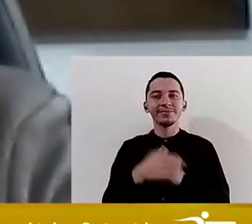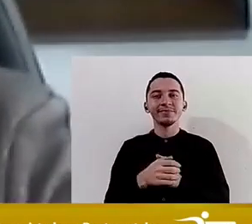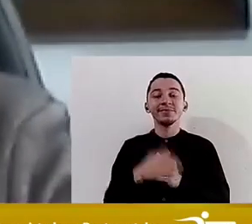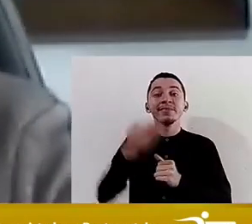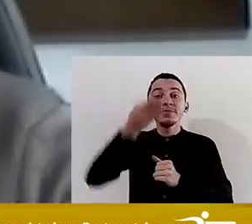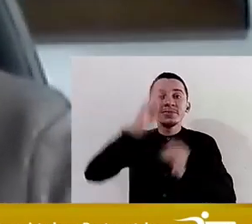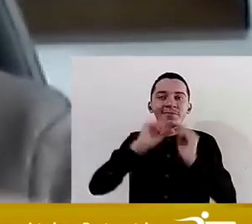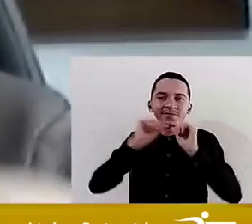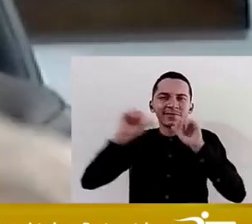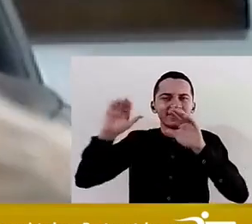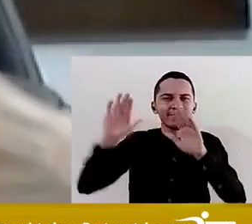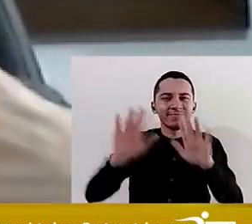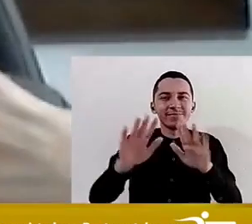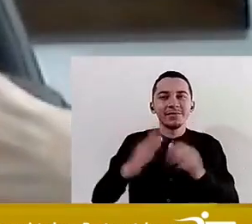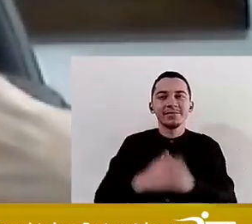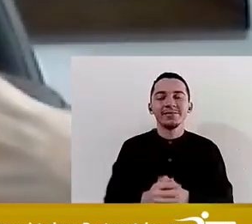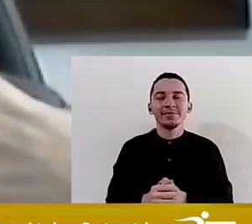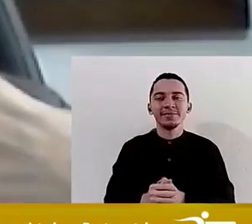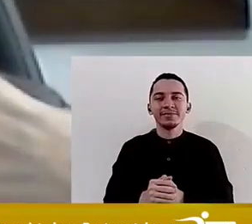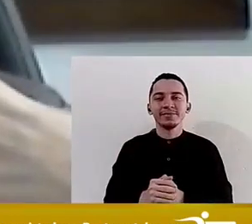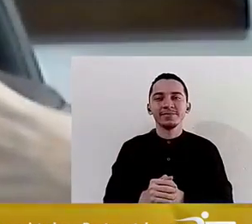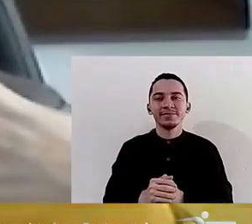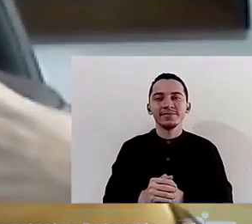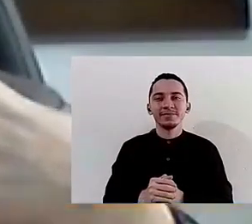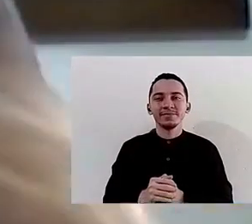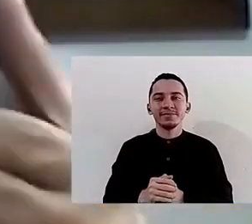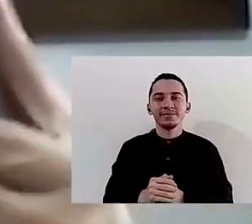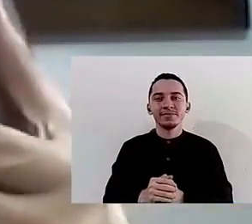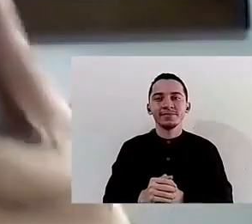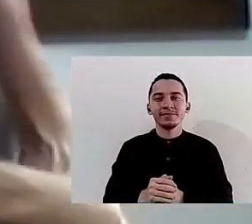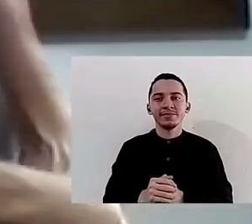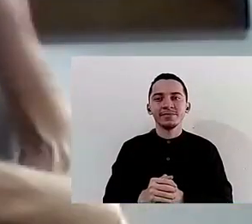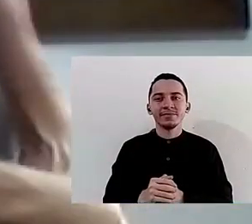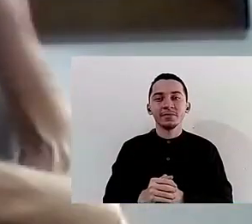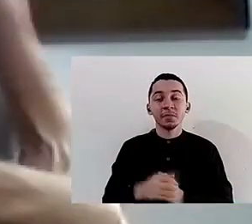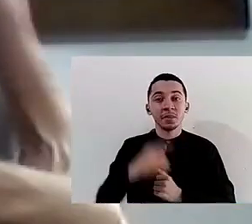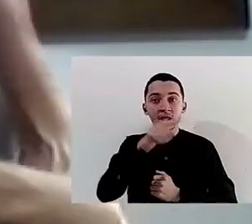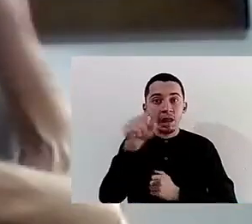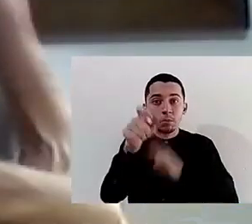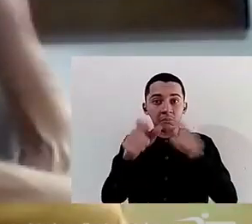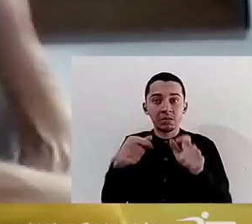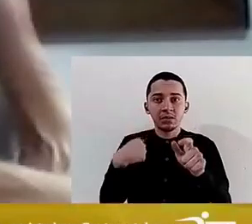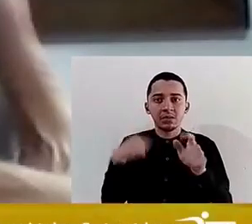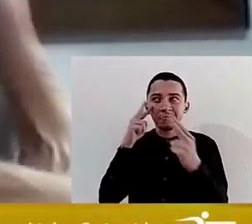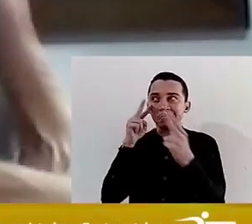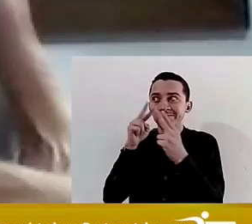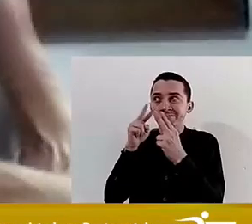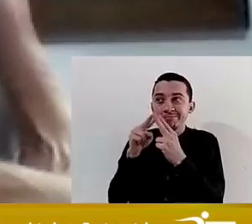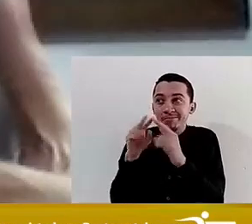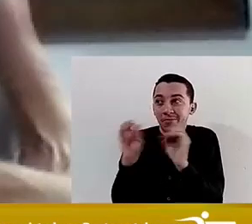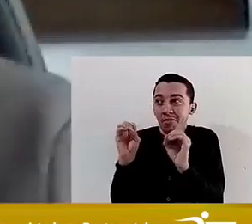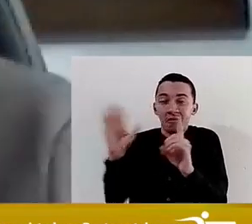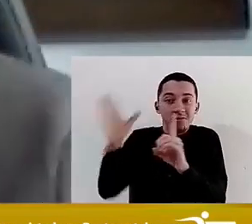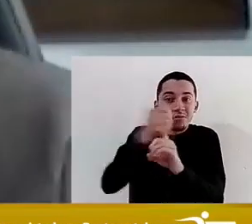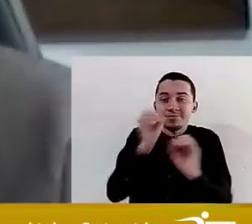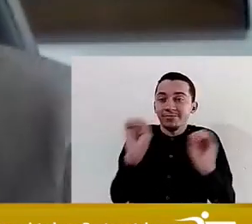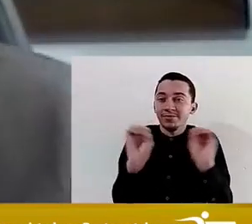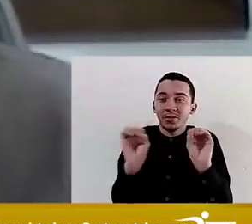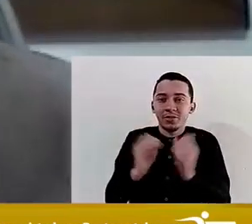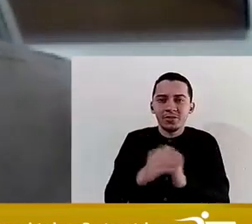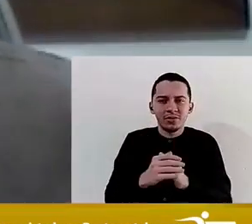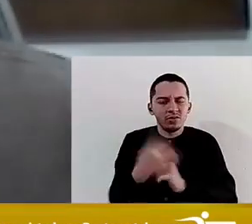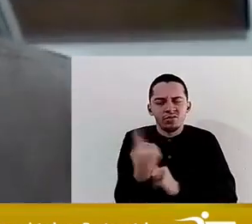este hermoso día. Que los que no lo han encontrado lo encuentren. Solo abran su